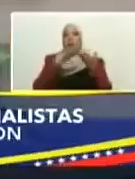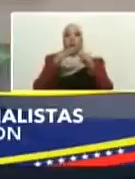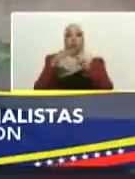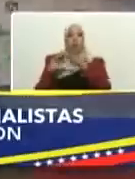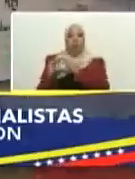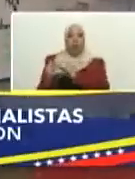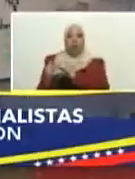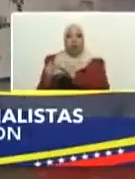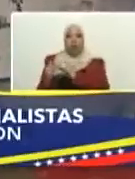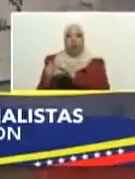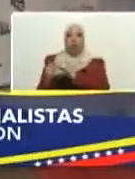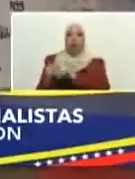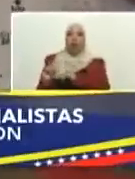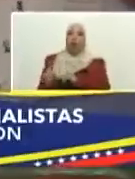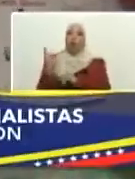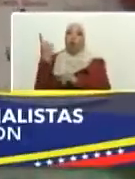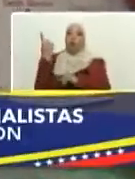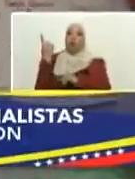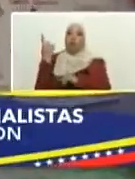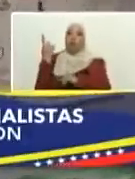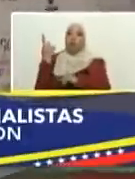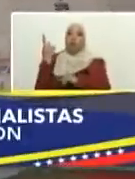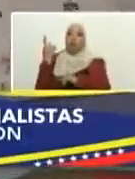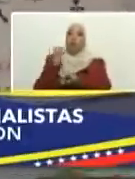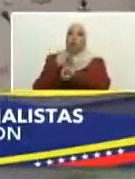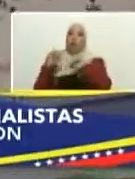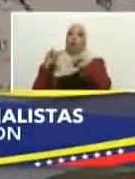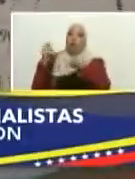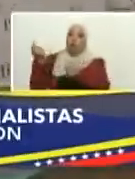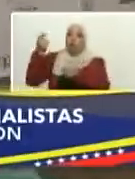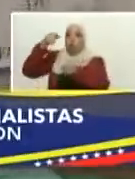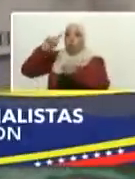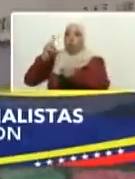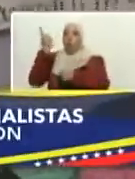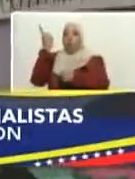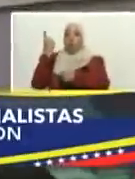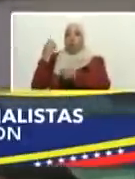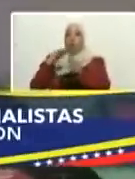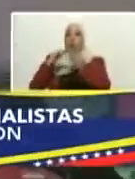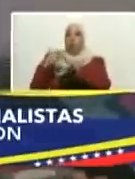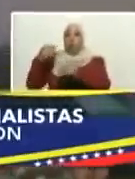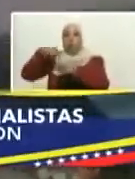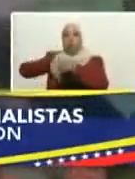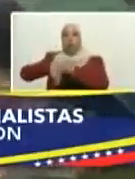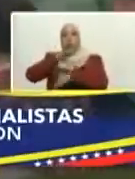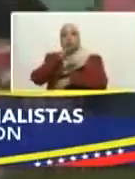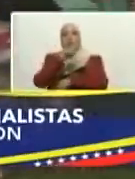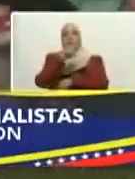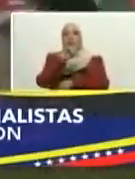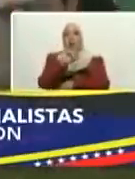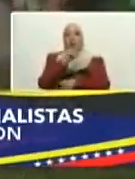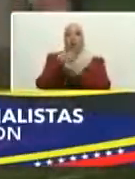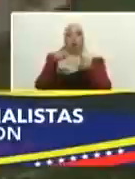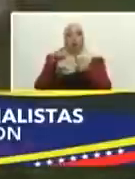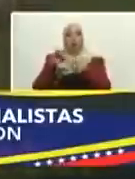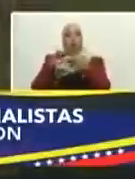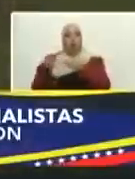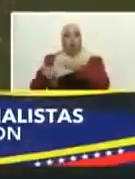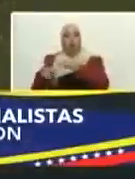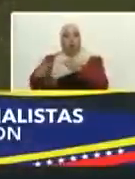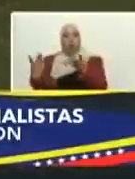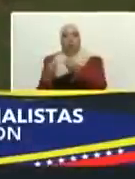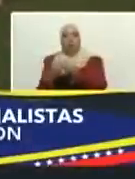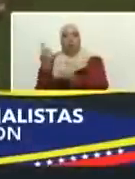comunales. Un urbanismo de ellos quedó dentro de la base de Misiones, de la Gran Misión Vivienda Venezuela.